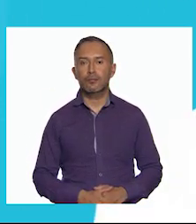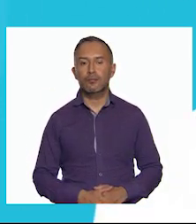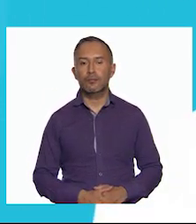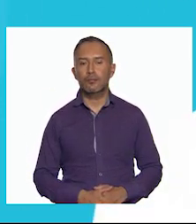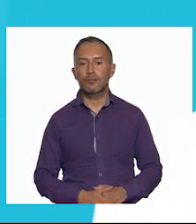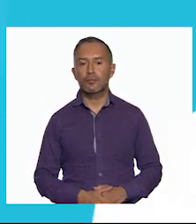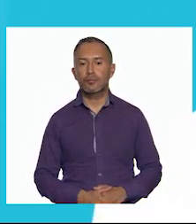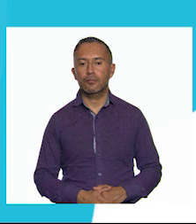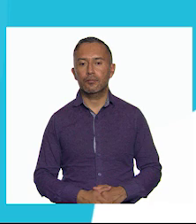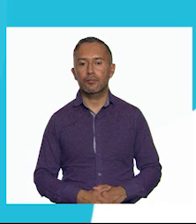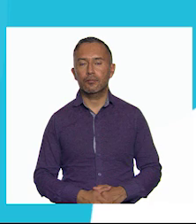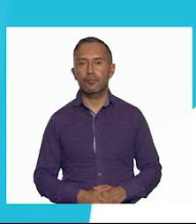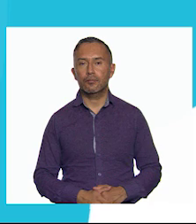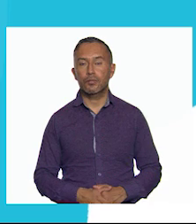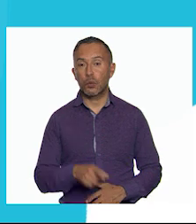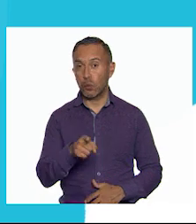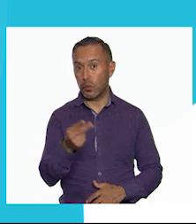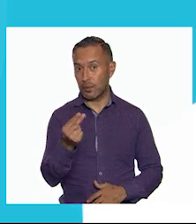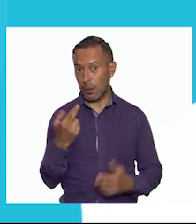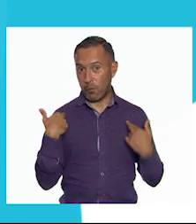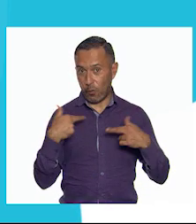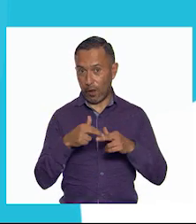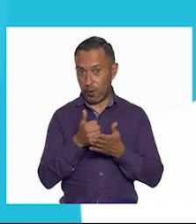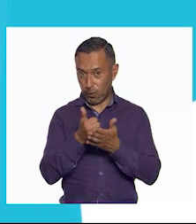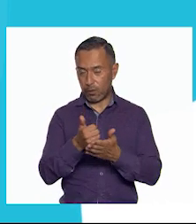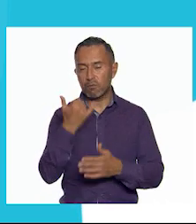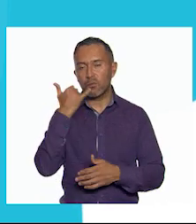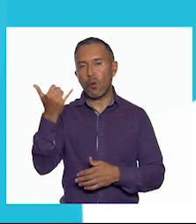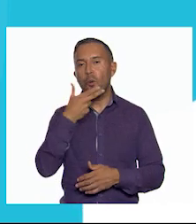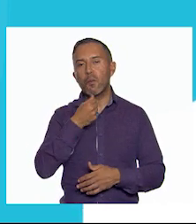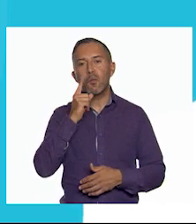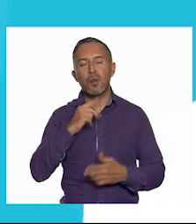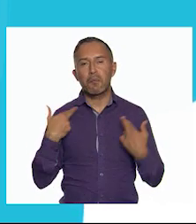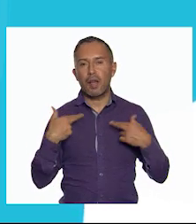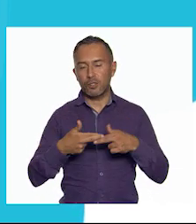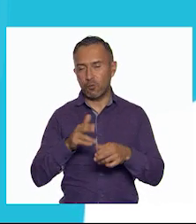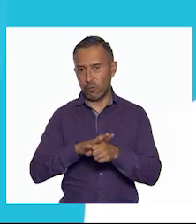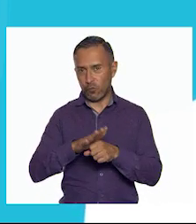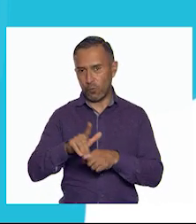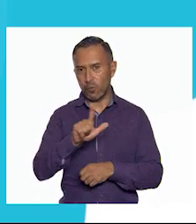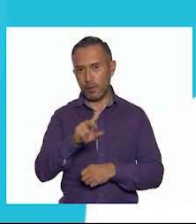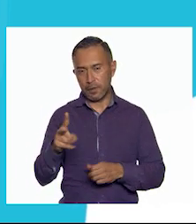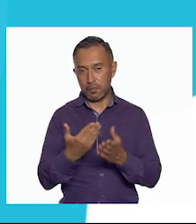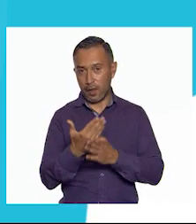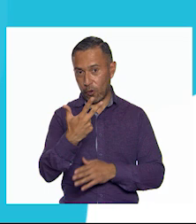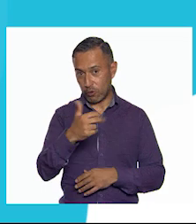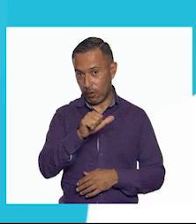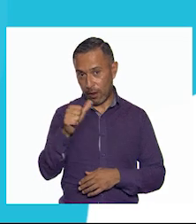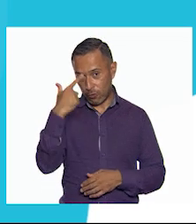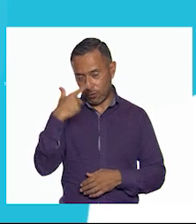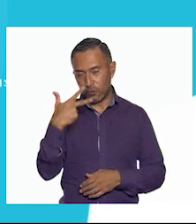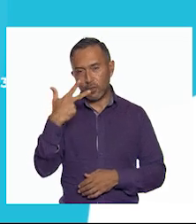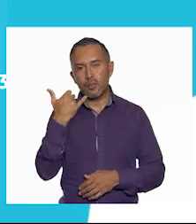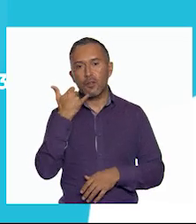Para solicitar apoyo pedagógico, comunícate con maestras y maestros de lunes a viernes de 8 a 20 horas al